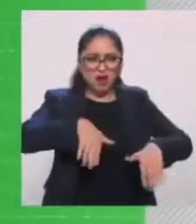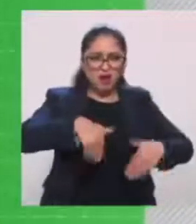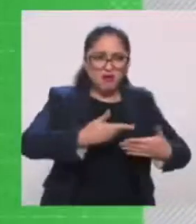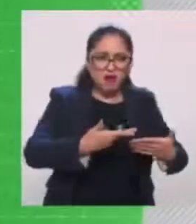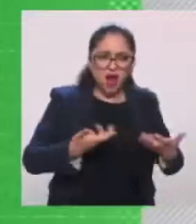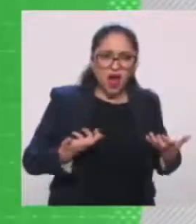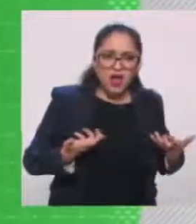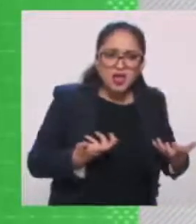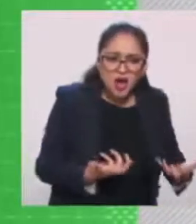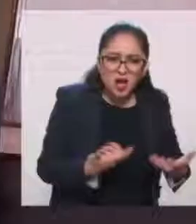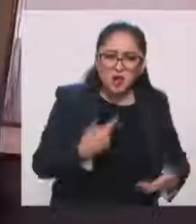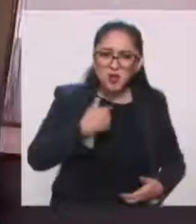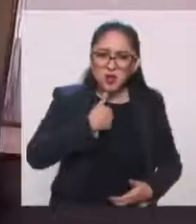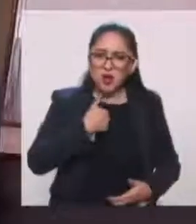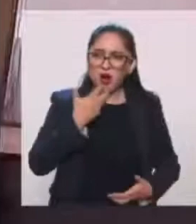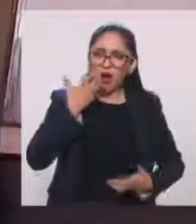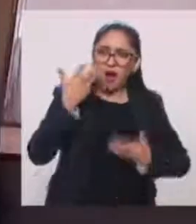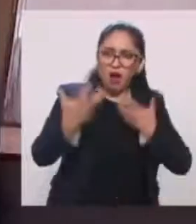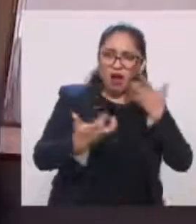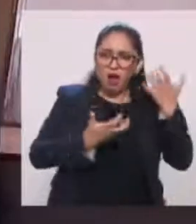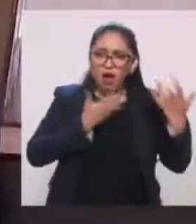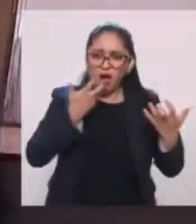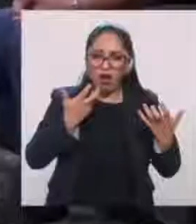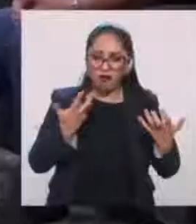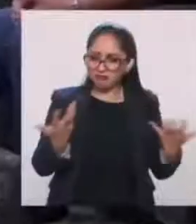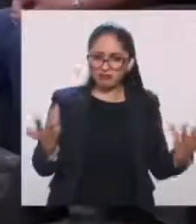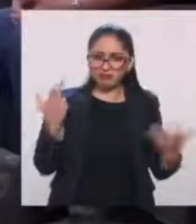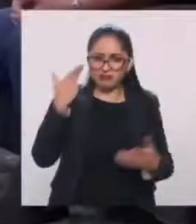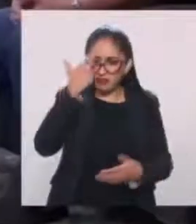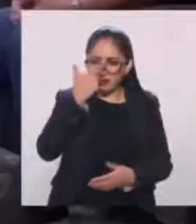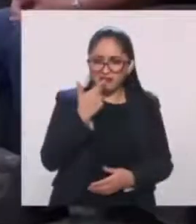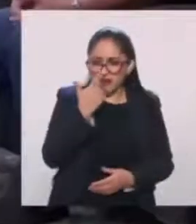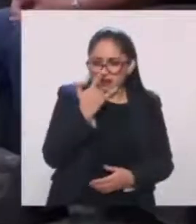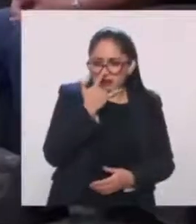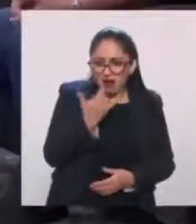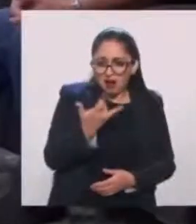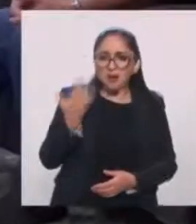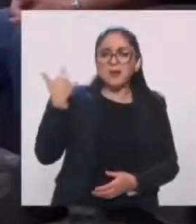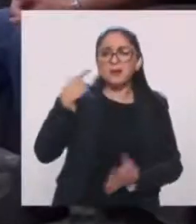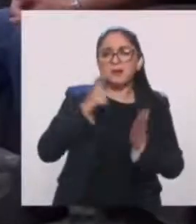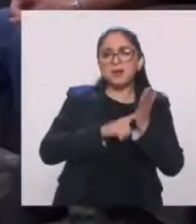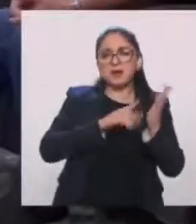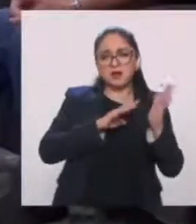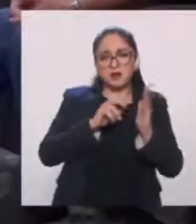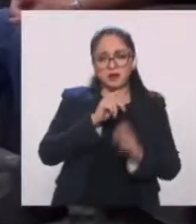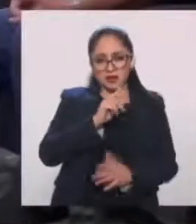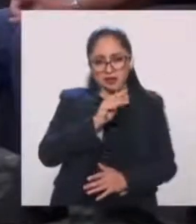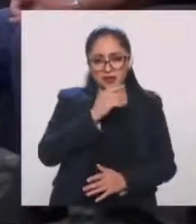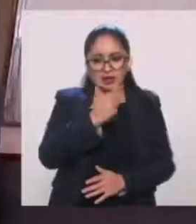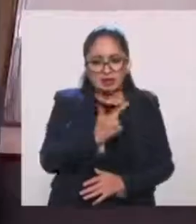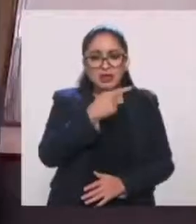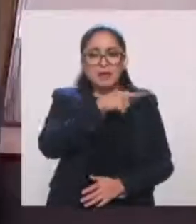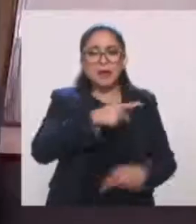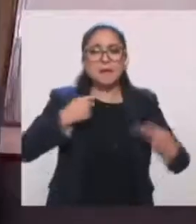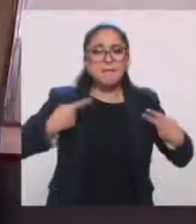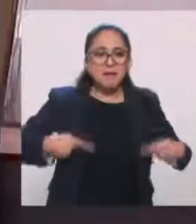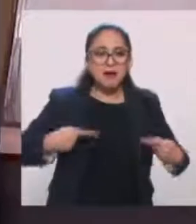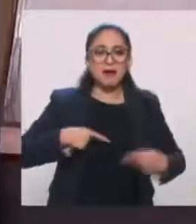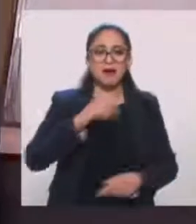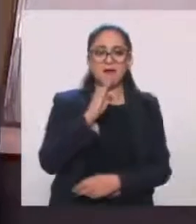exigir, yo gritar, sí. En 1997 se firmaron acuerdos del Frempavi, Frente Nacional de Personas Viviendo con